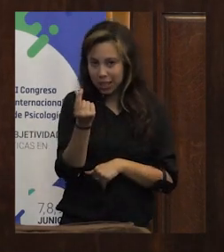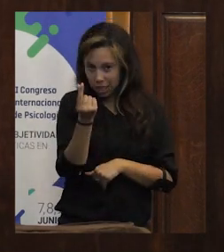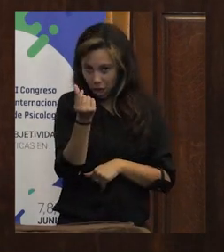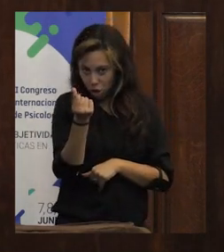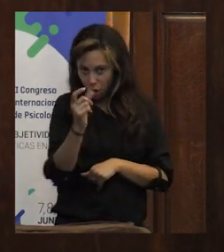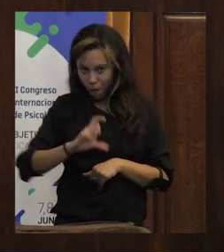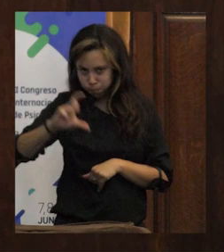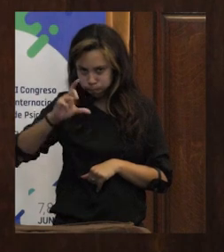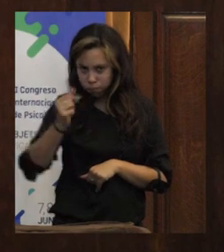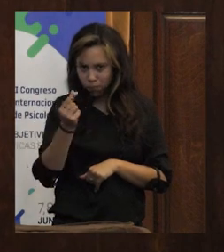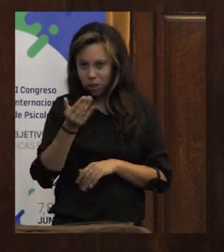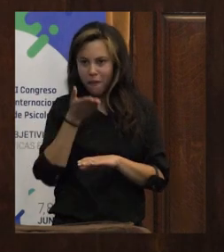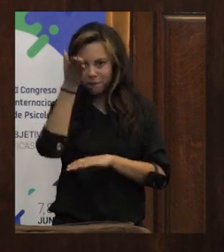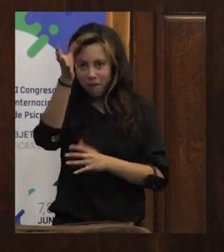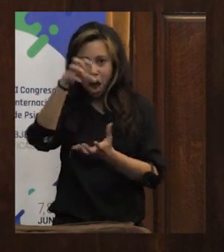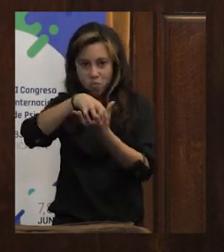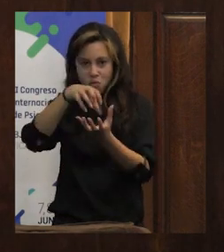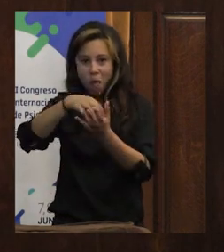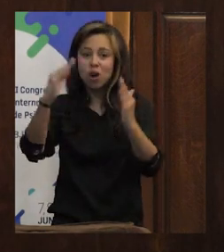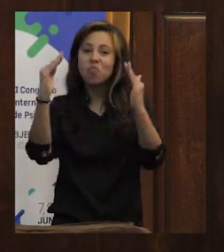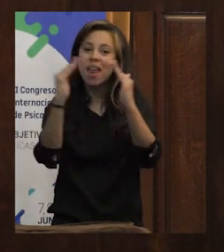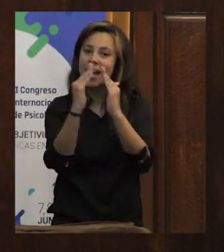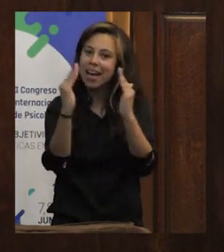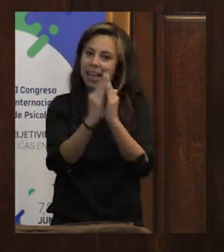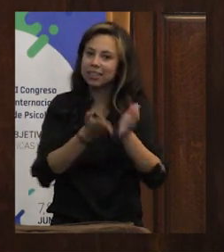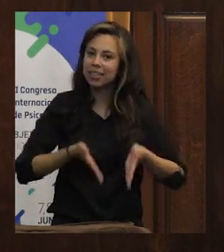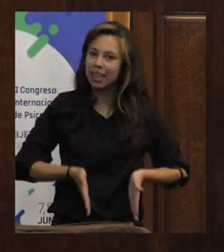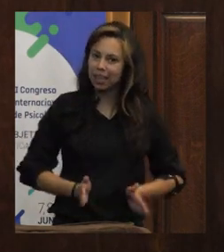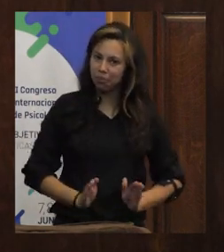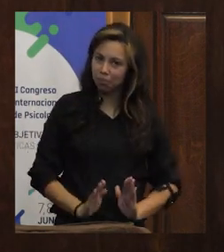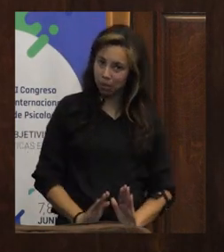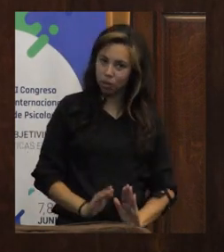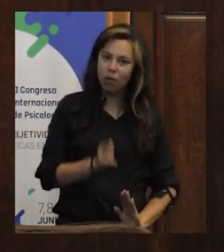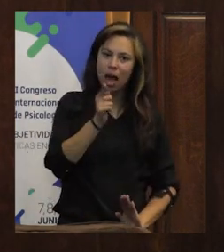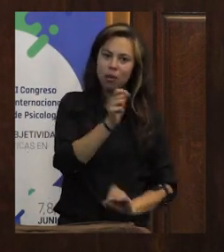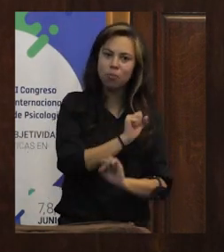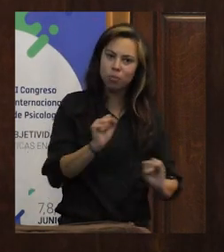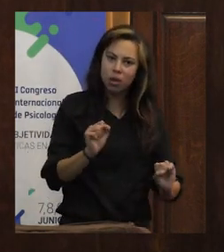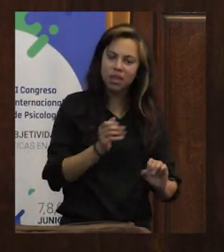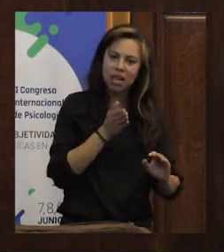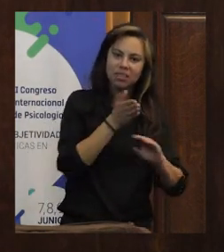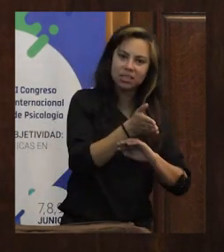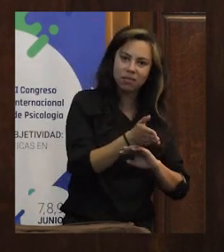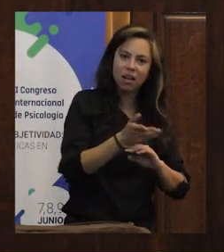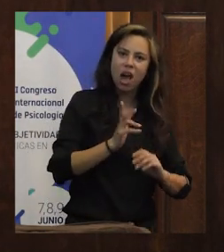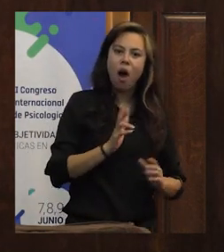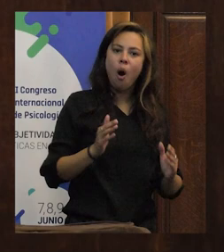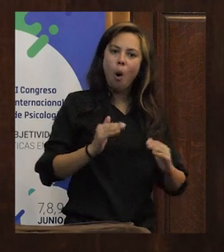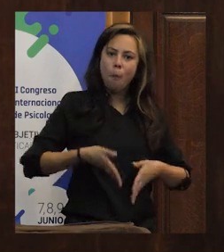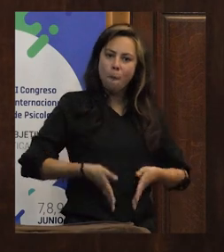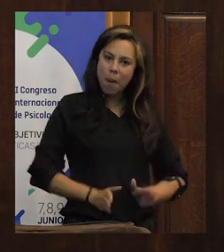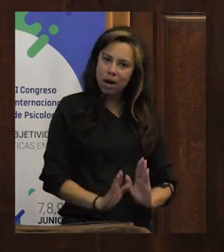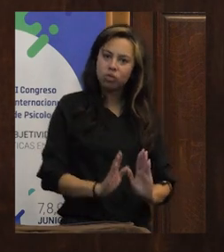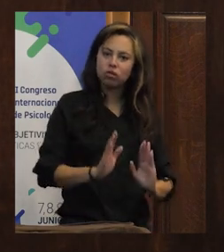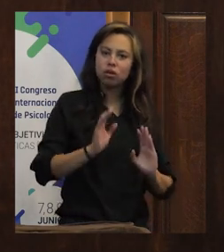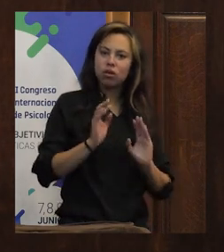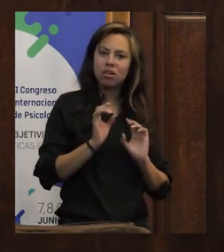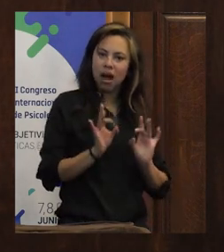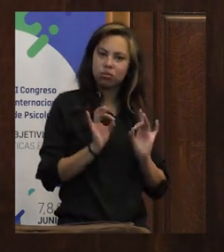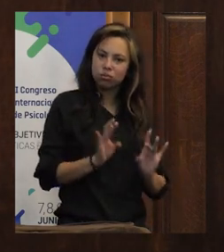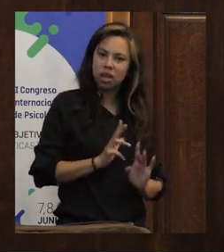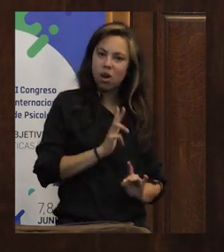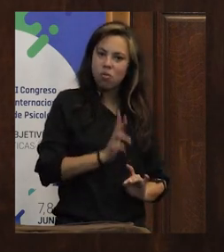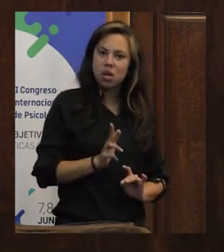ao hospital, têm mais acesso ao parto humanizado. Ou então as casas de parto